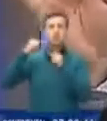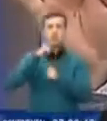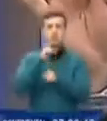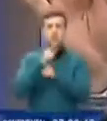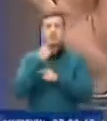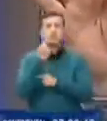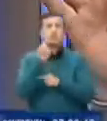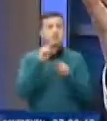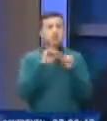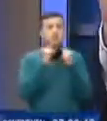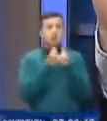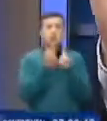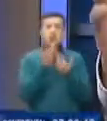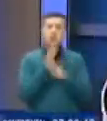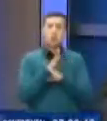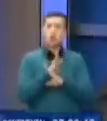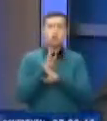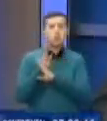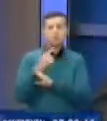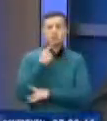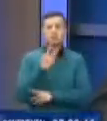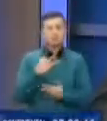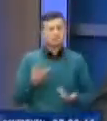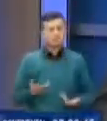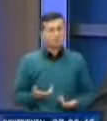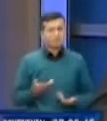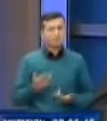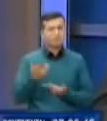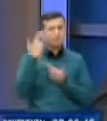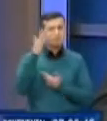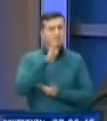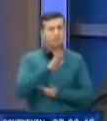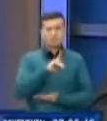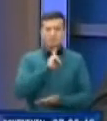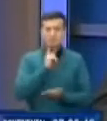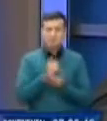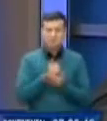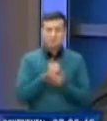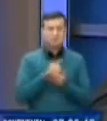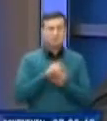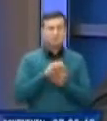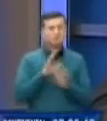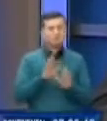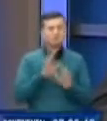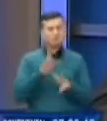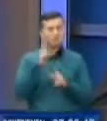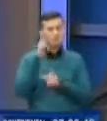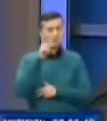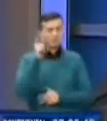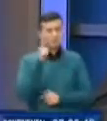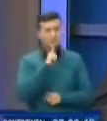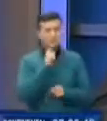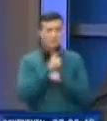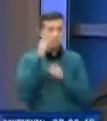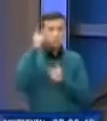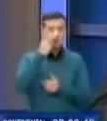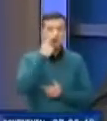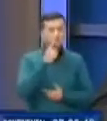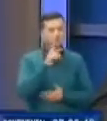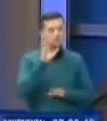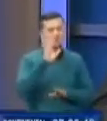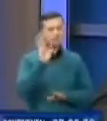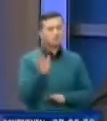un frente de defensa algunos de ellos de las fuerzas armadas decir nuestras armas no necesitan de politiqueros que las